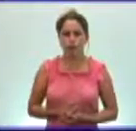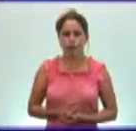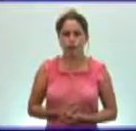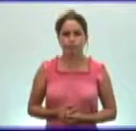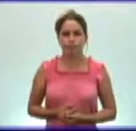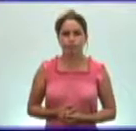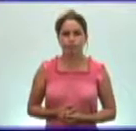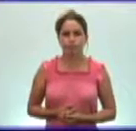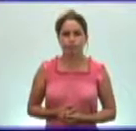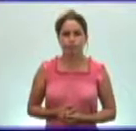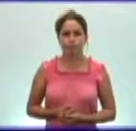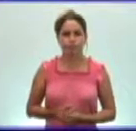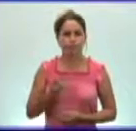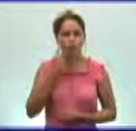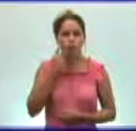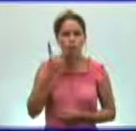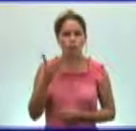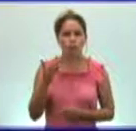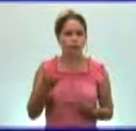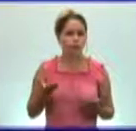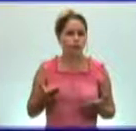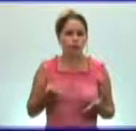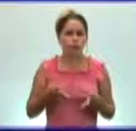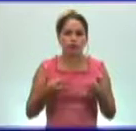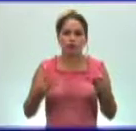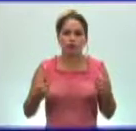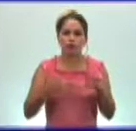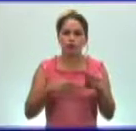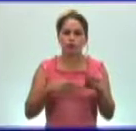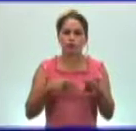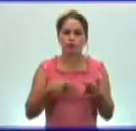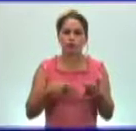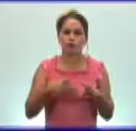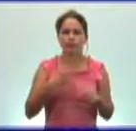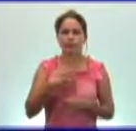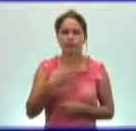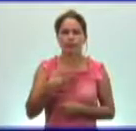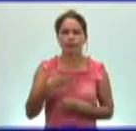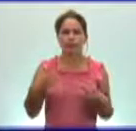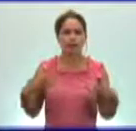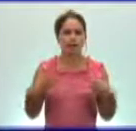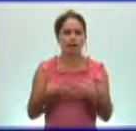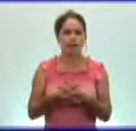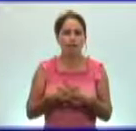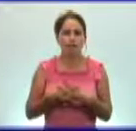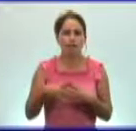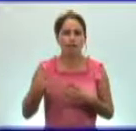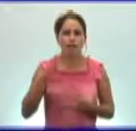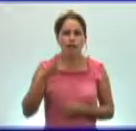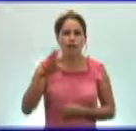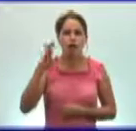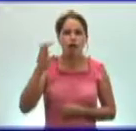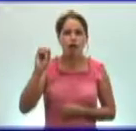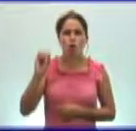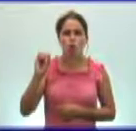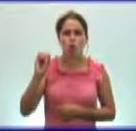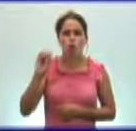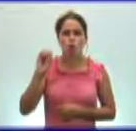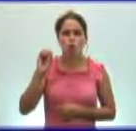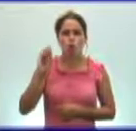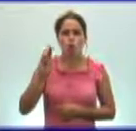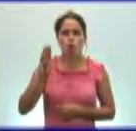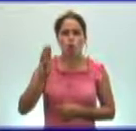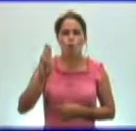Vamos a ver entonces en cuanto a las sustancias que presentan enlaces covalentes. Vamos a analizar primero el enlace covalente apolar, que son